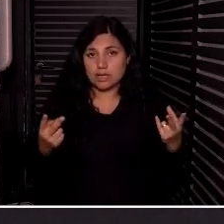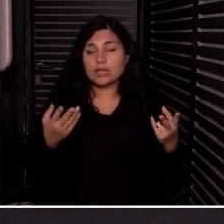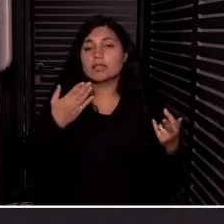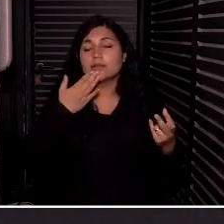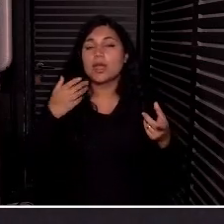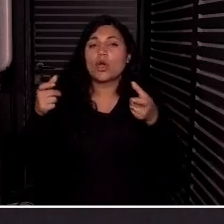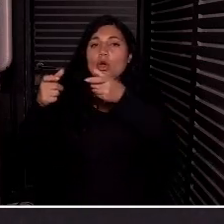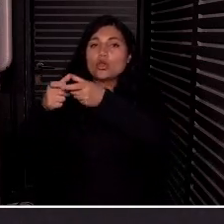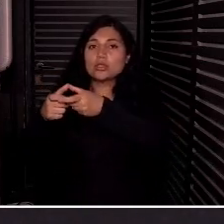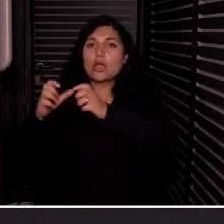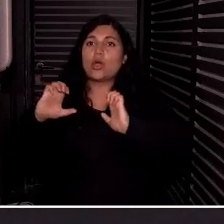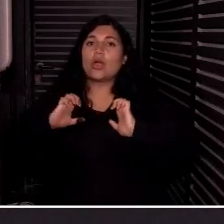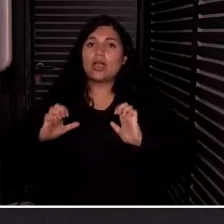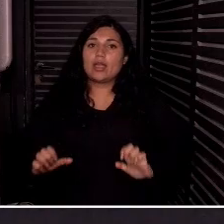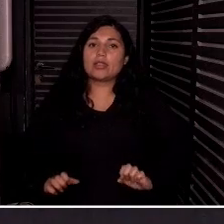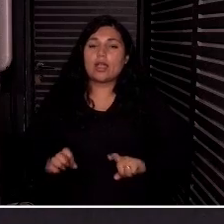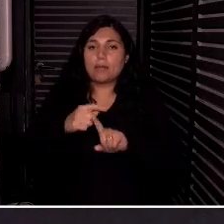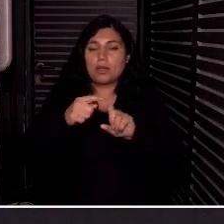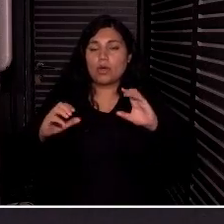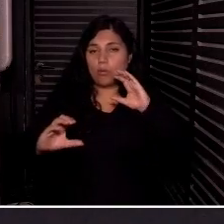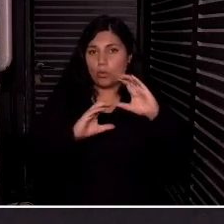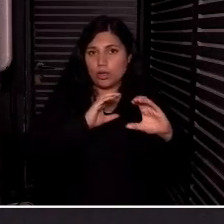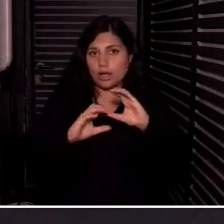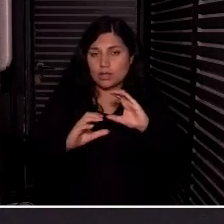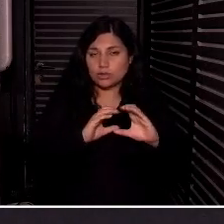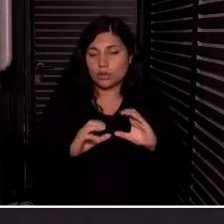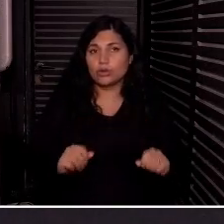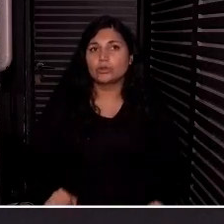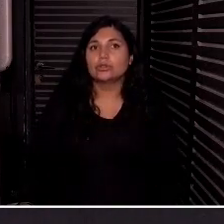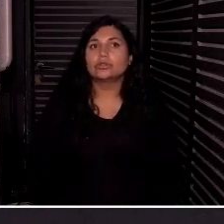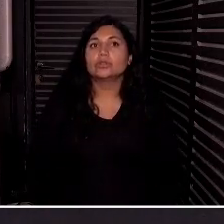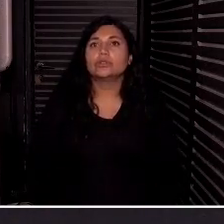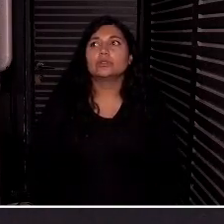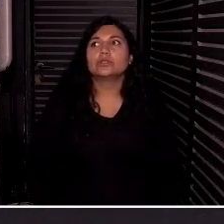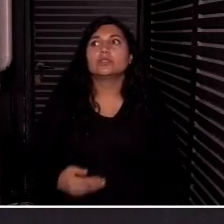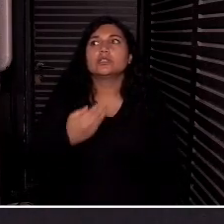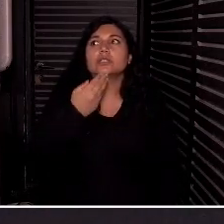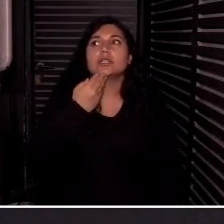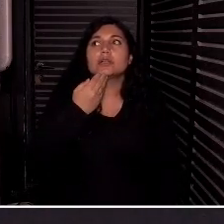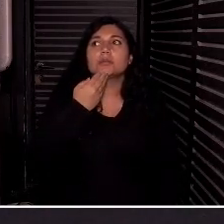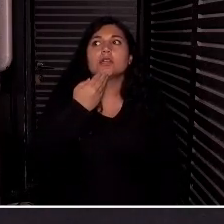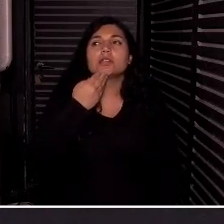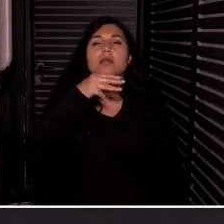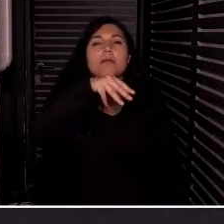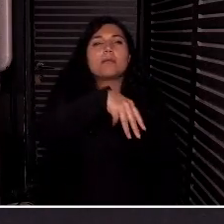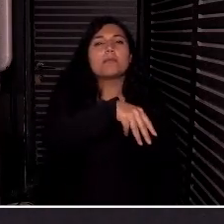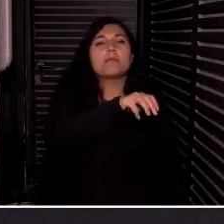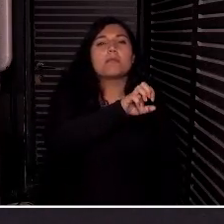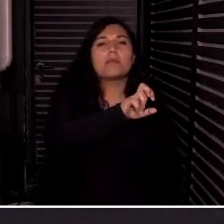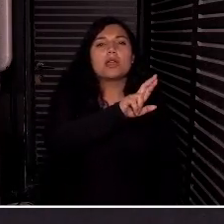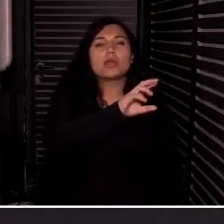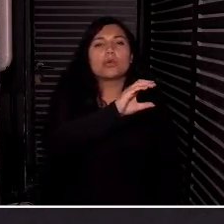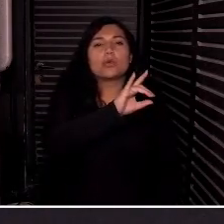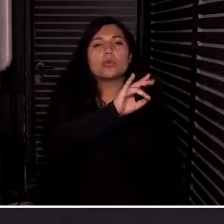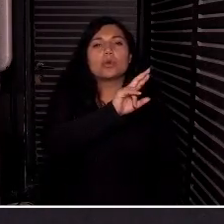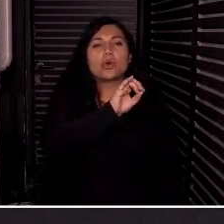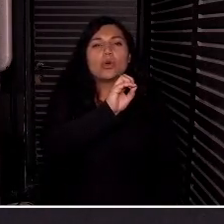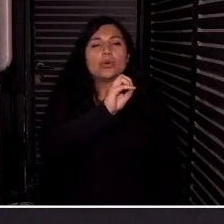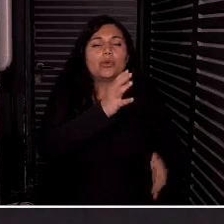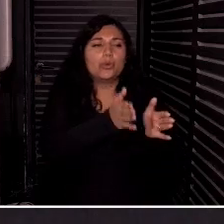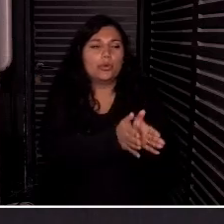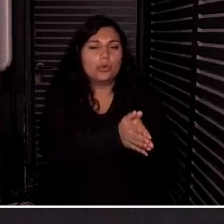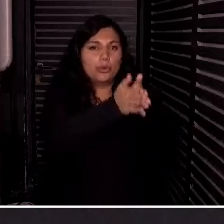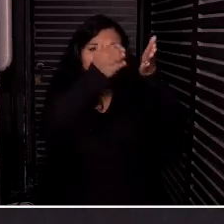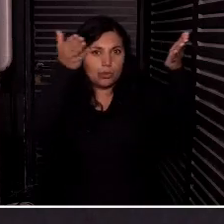consejo de ética de los medios de comunicación que es anp que El mercurio mismo se se pone multa no como